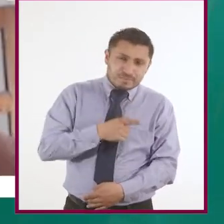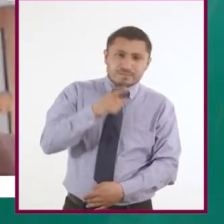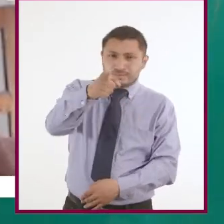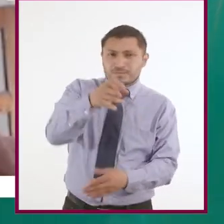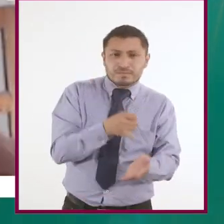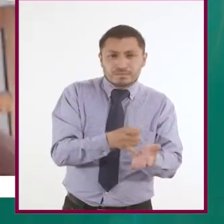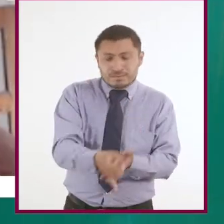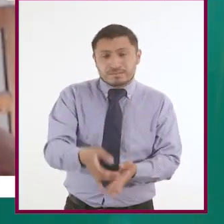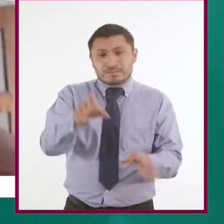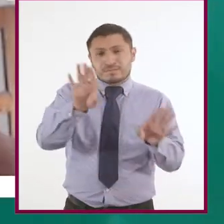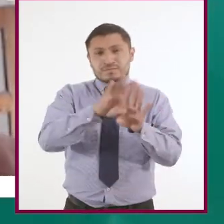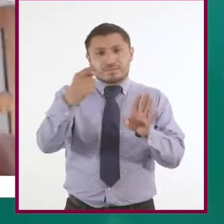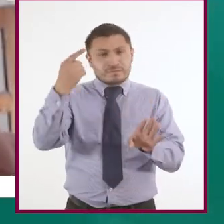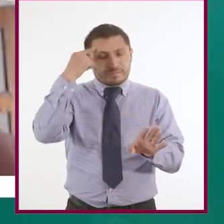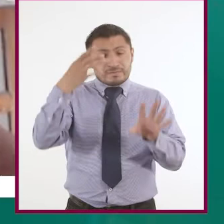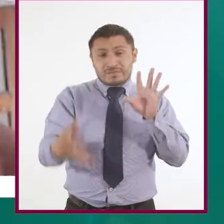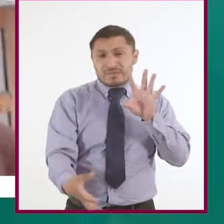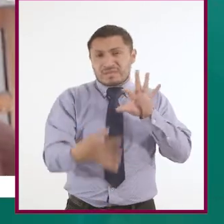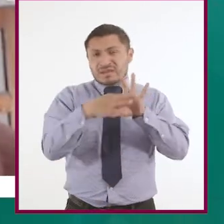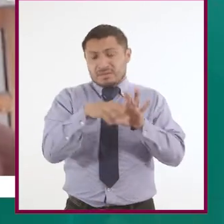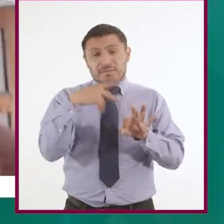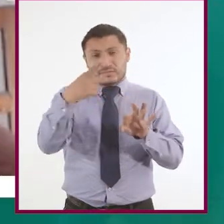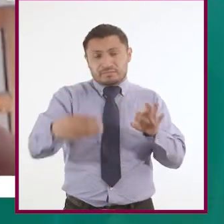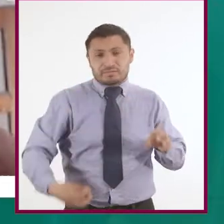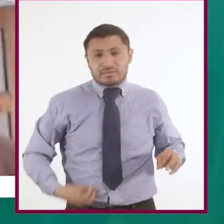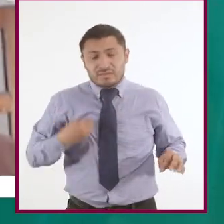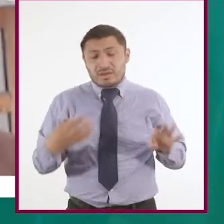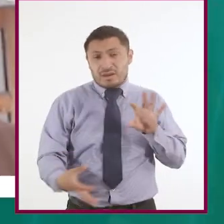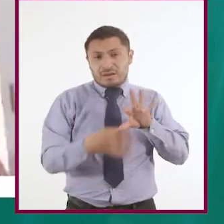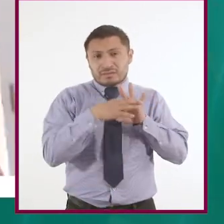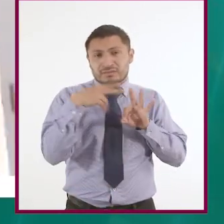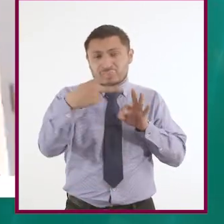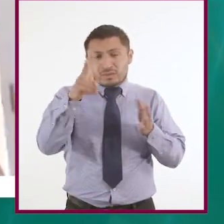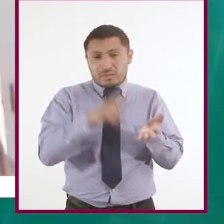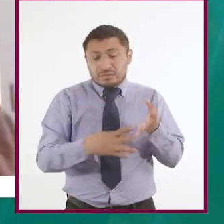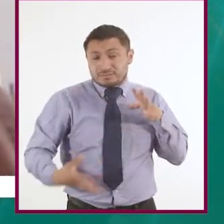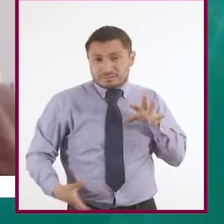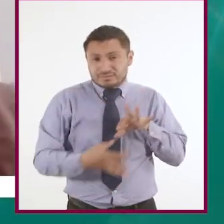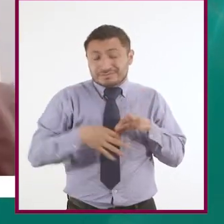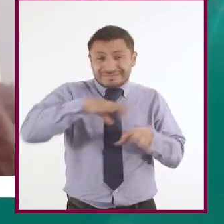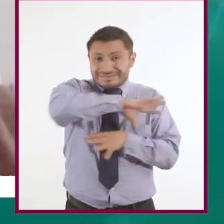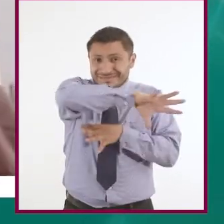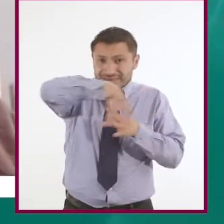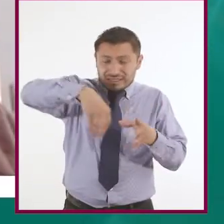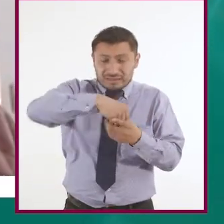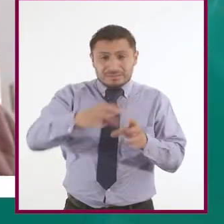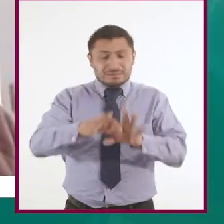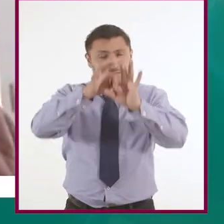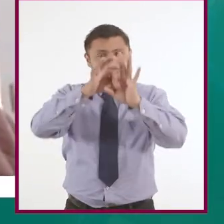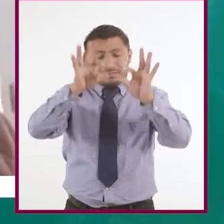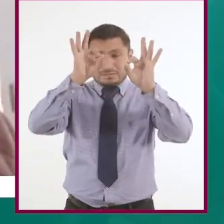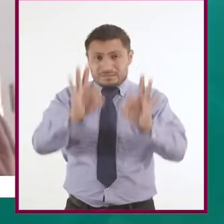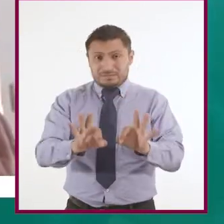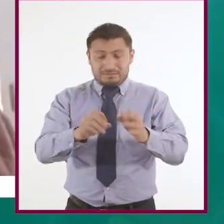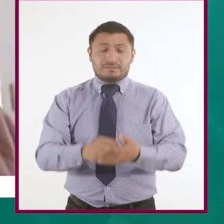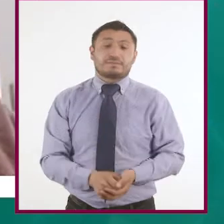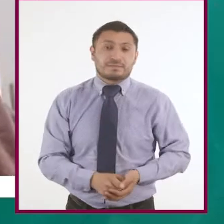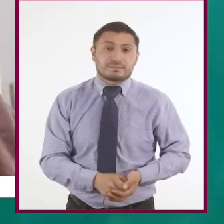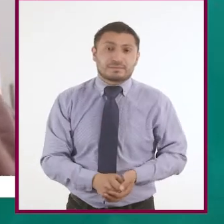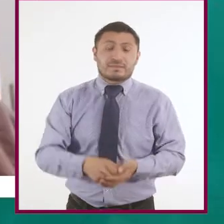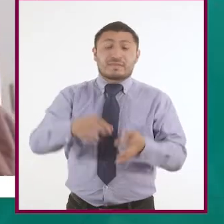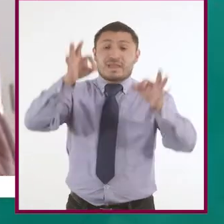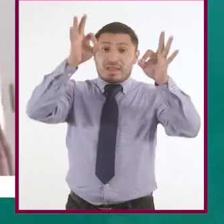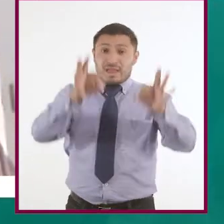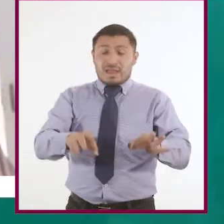sean más congruentes con nuestra propia vida y nuestros propios valores. Es ideal que los jóvenes desarrollen su